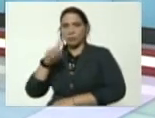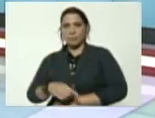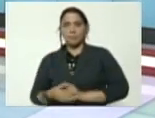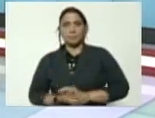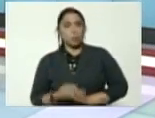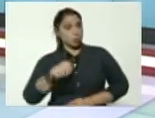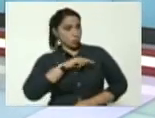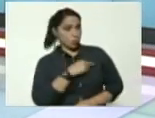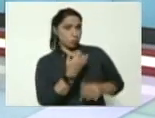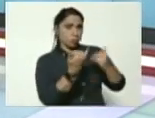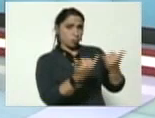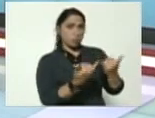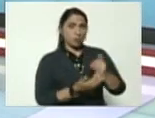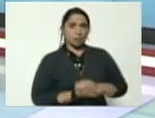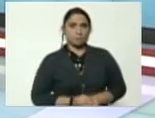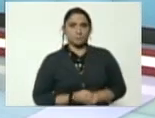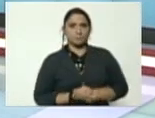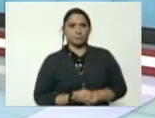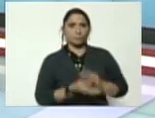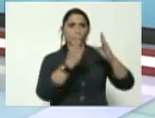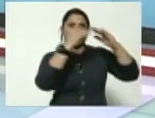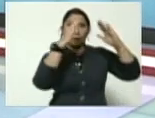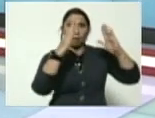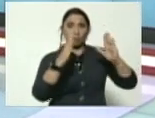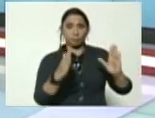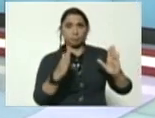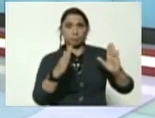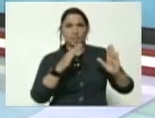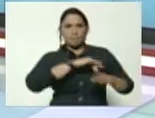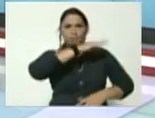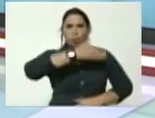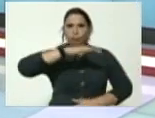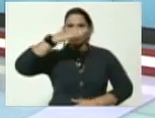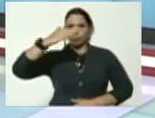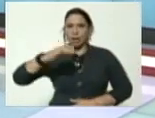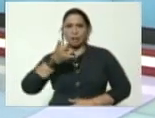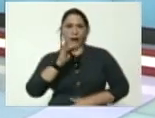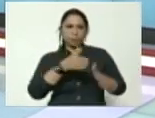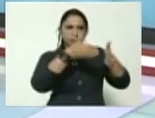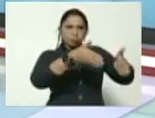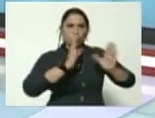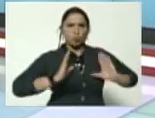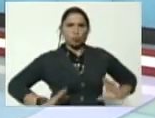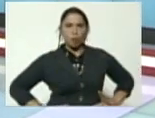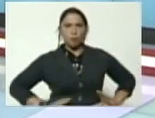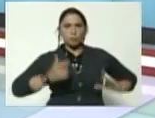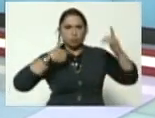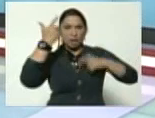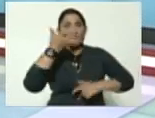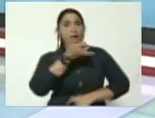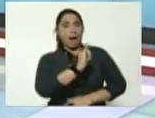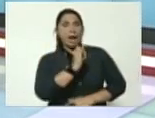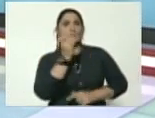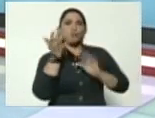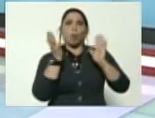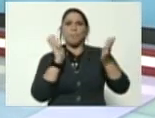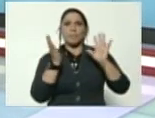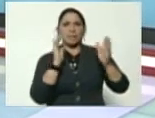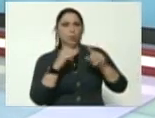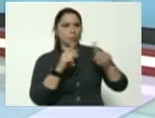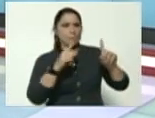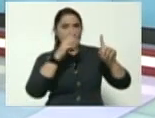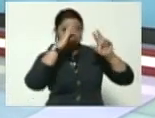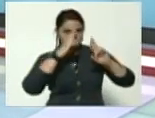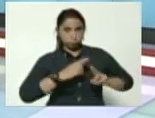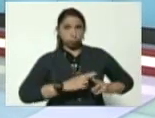vamos de inmediato al cuartel de la montaña, donde reposan los restos inmortales del gigante de la patria. Allí se realiza un conversatorio para exaltar